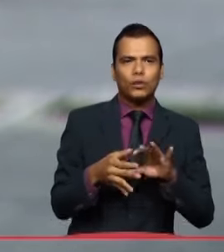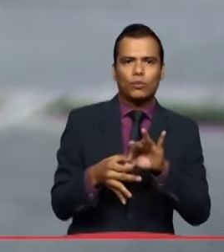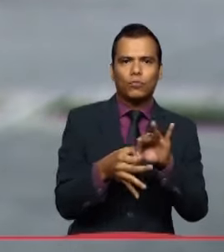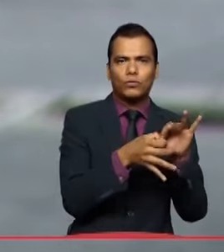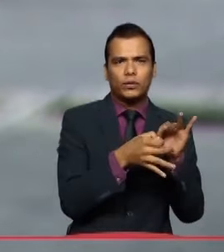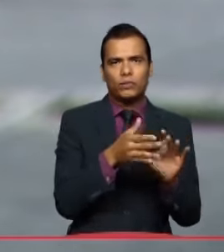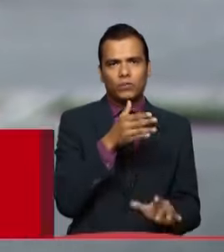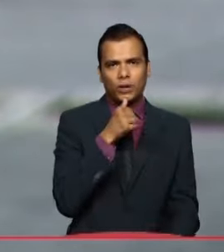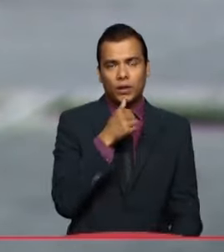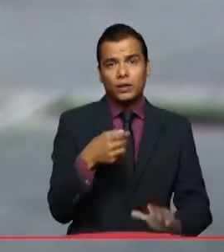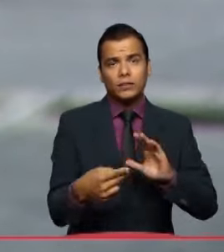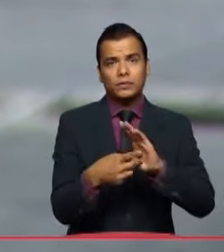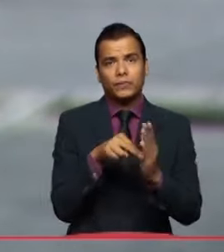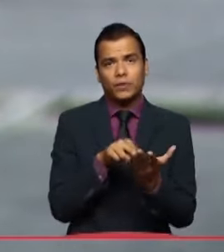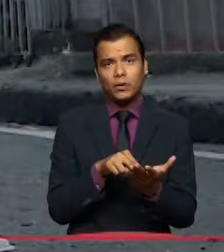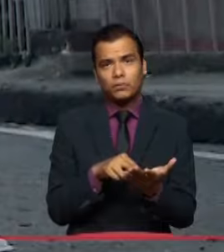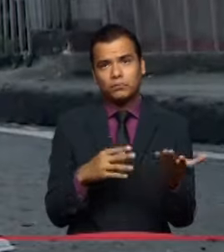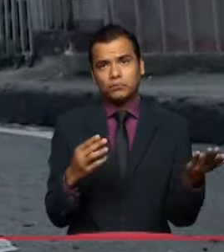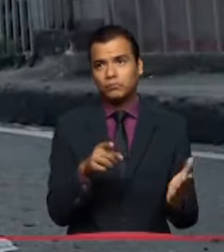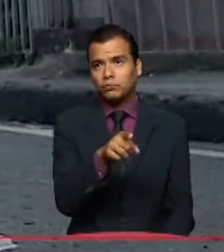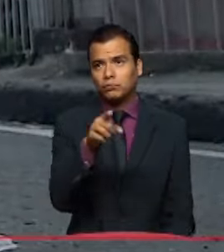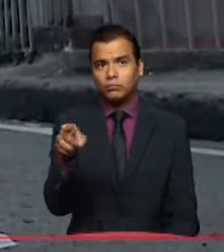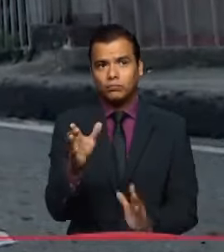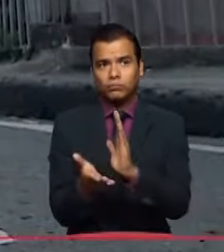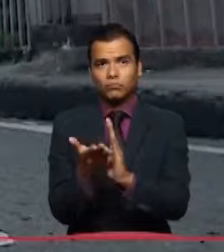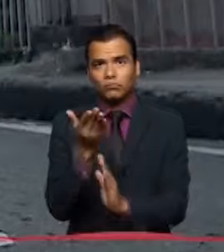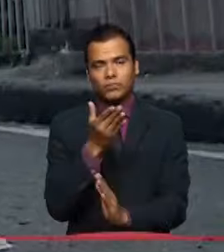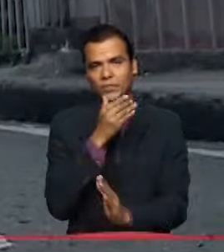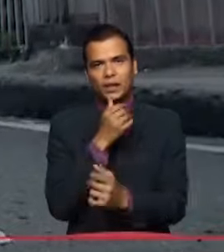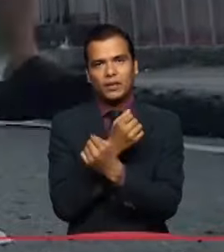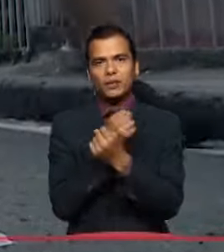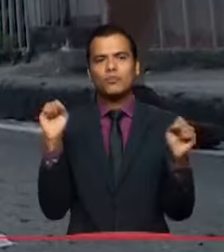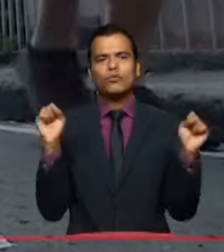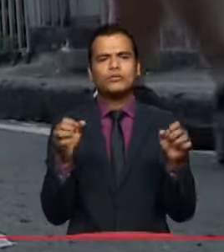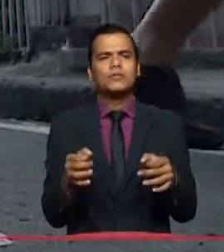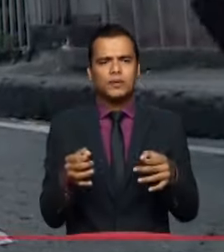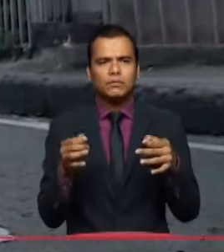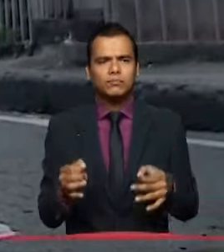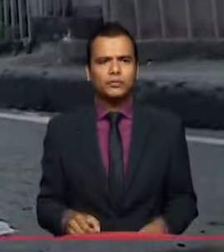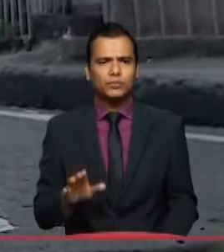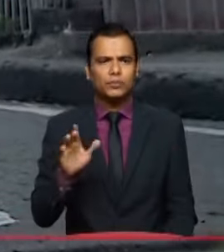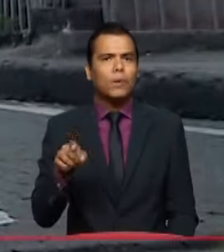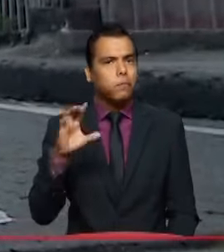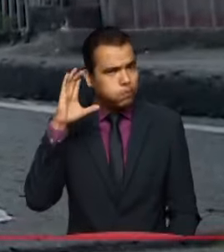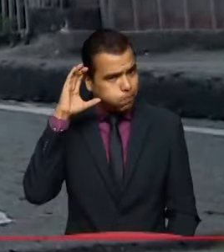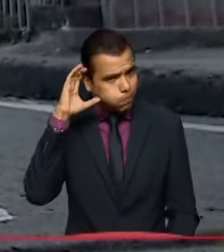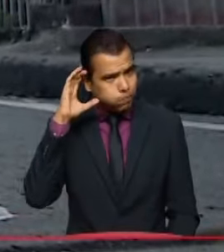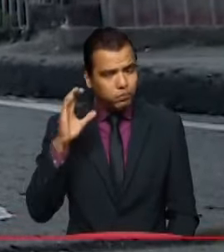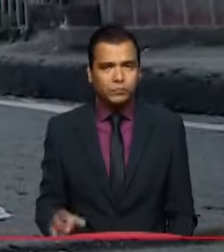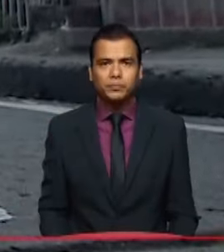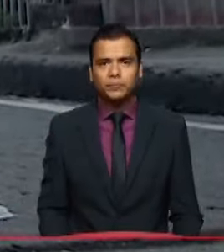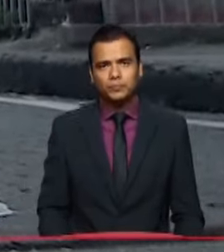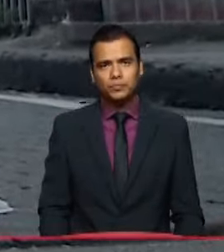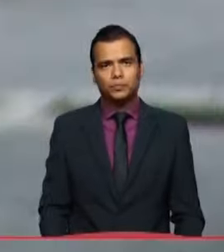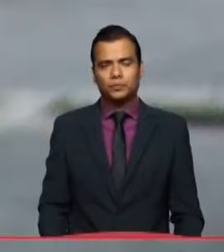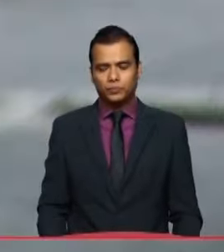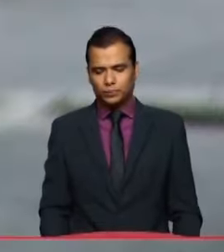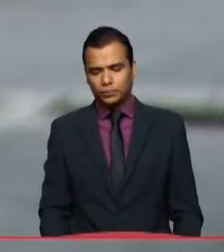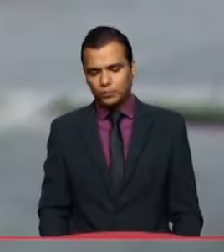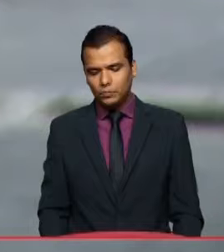no habríamos podido lograr una mejor seguridad para que los visitantes, los turistas y los mismos residentes de